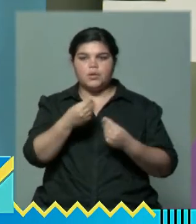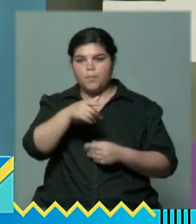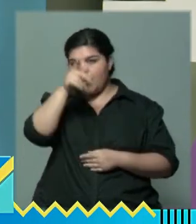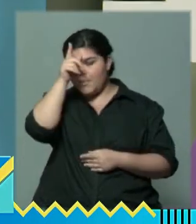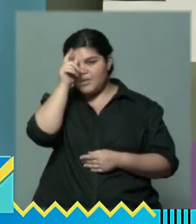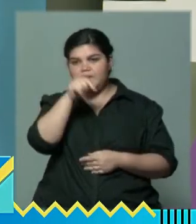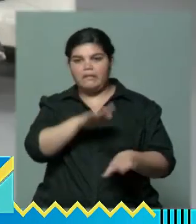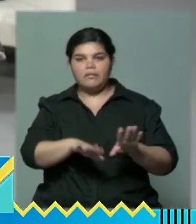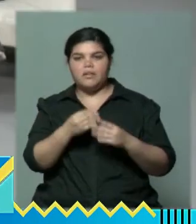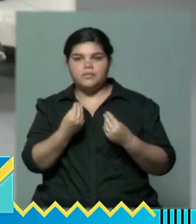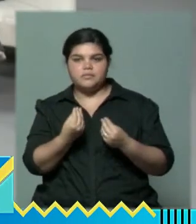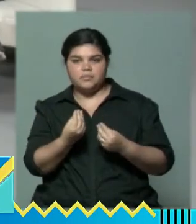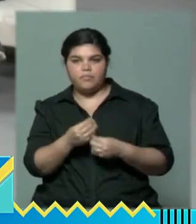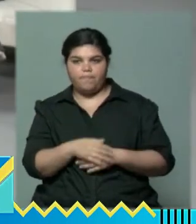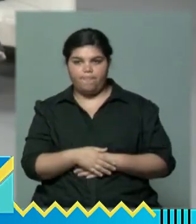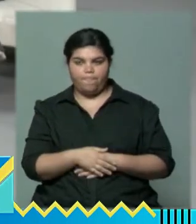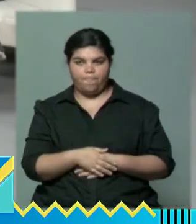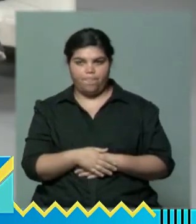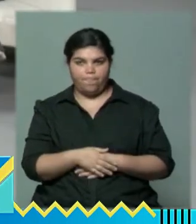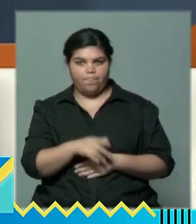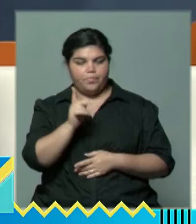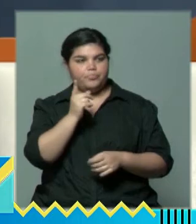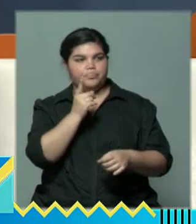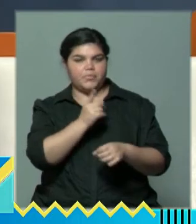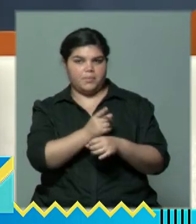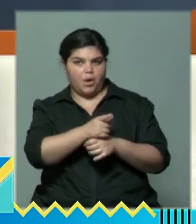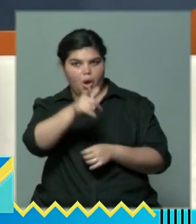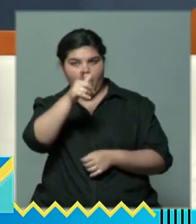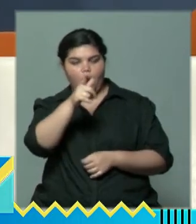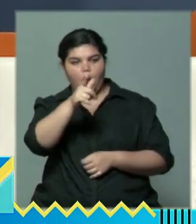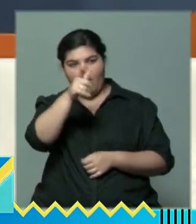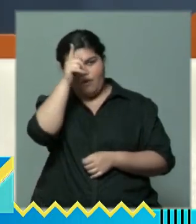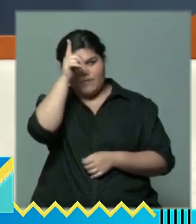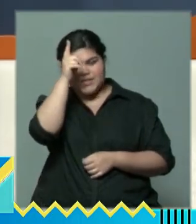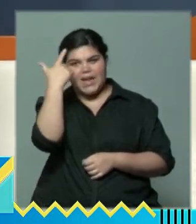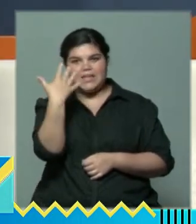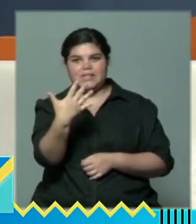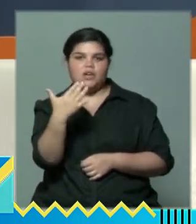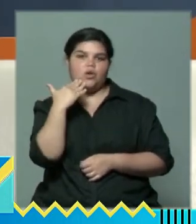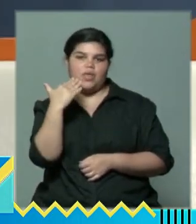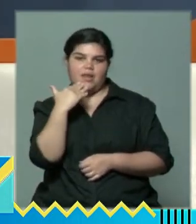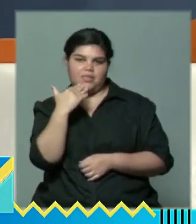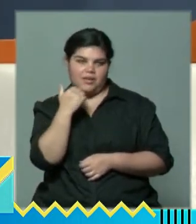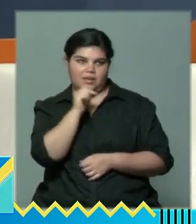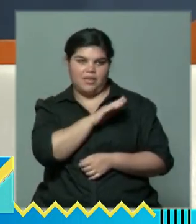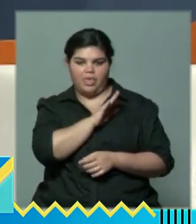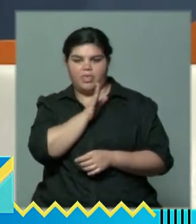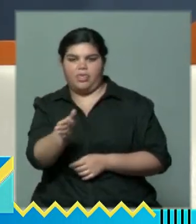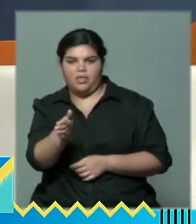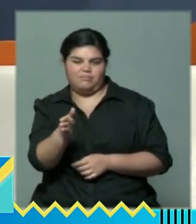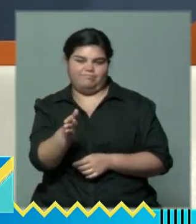esta situación? A ver, primero, dificulto que un oficial a las 5 de la tarde, si está un padre y un niño jugando, vaya a abordarlo por tener un arma de réplica,